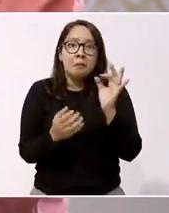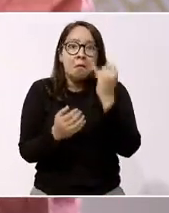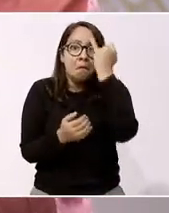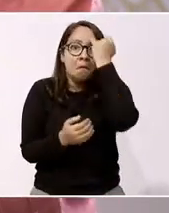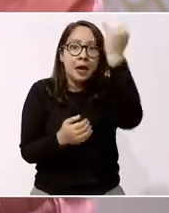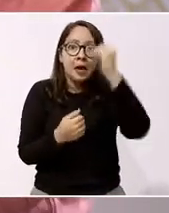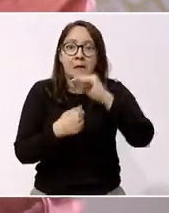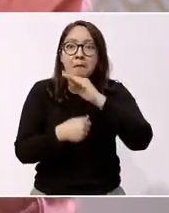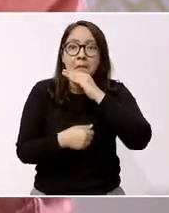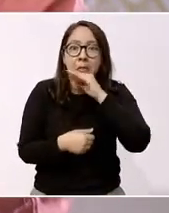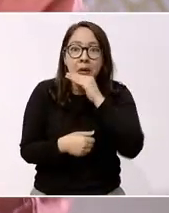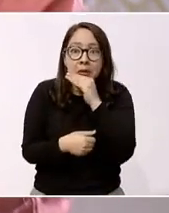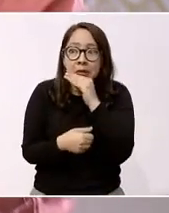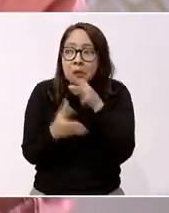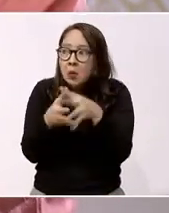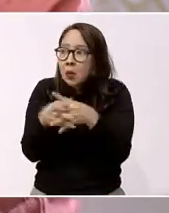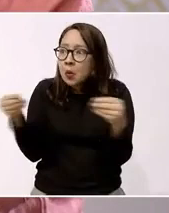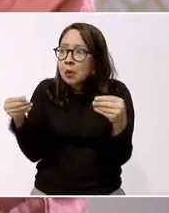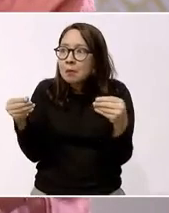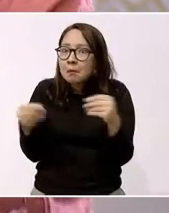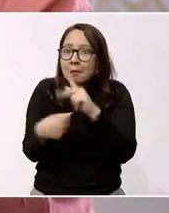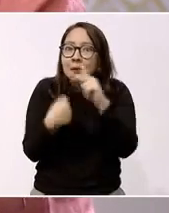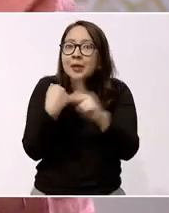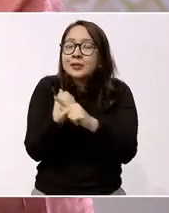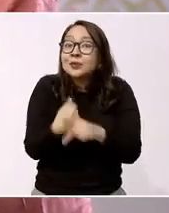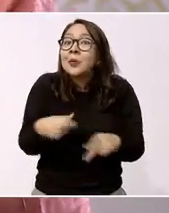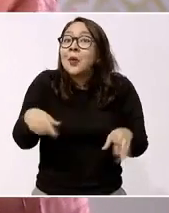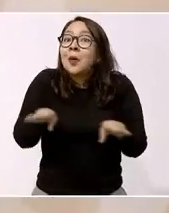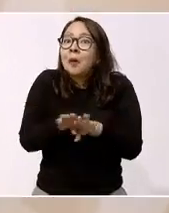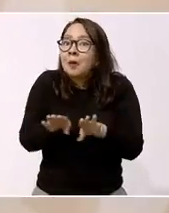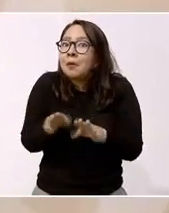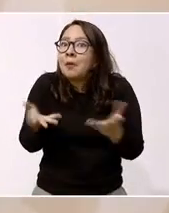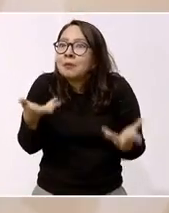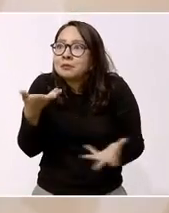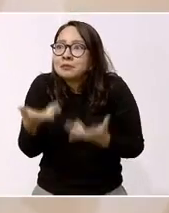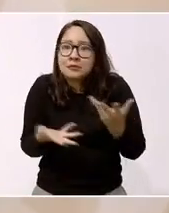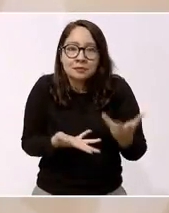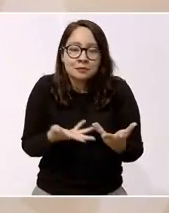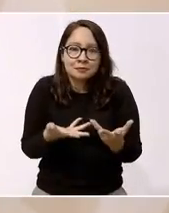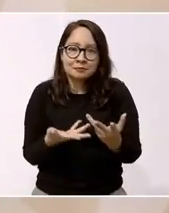no hay país. Pero también el maíz